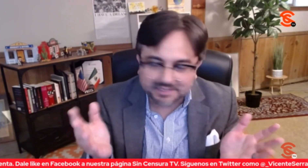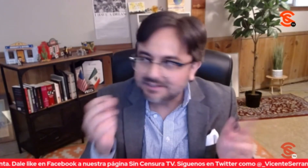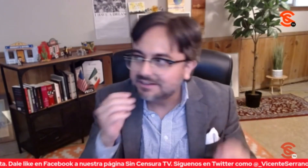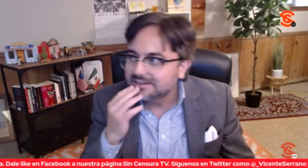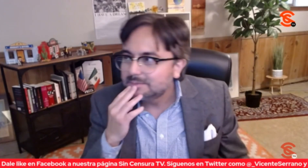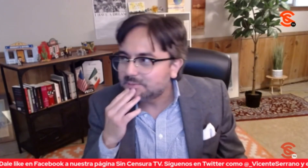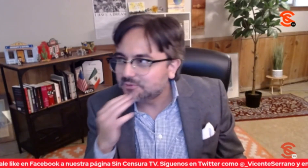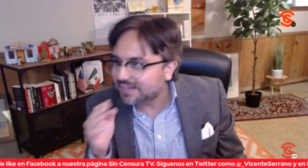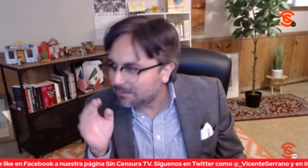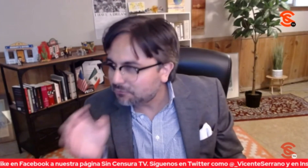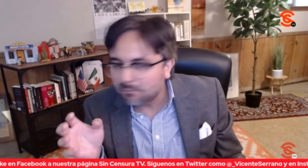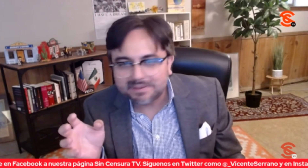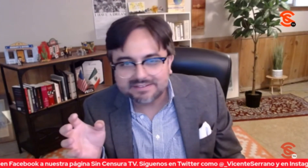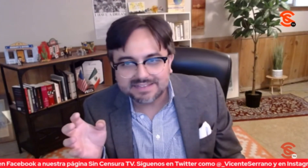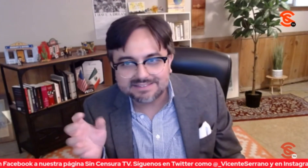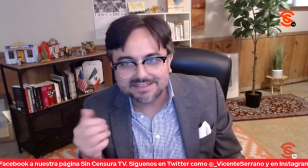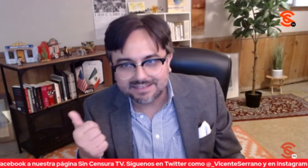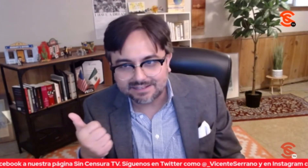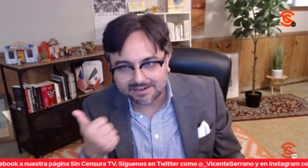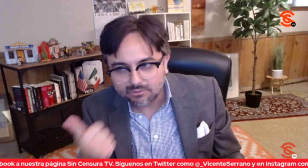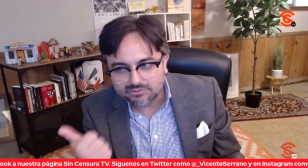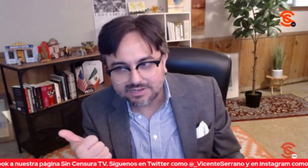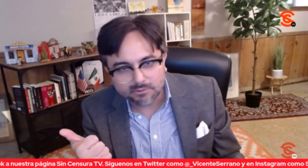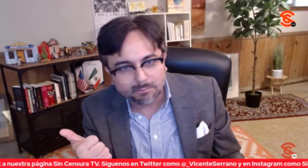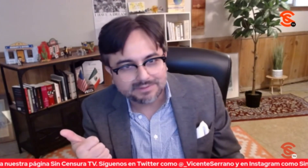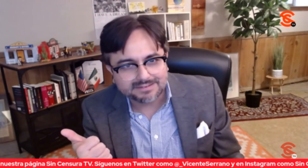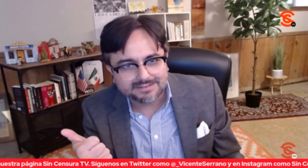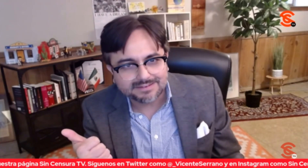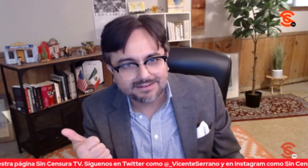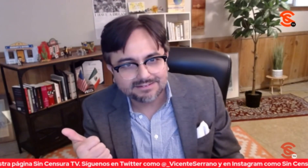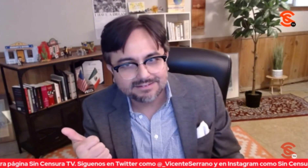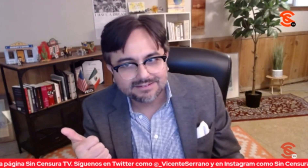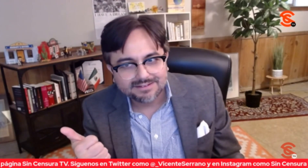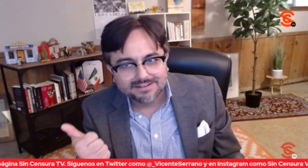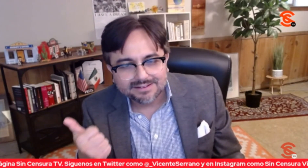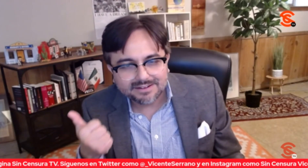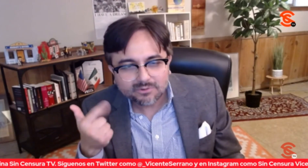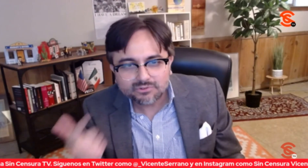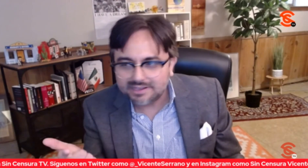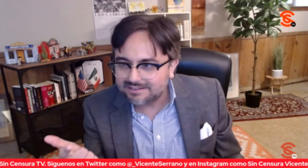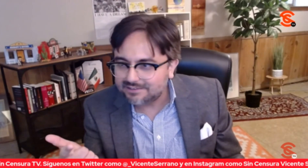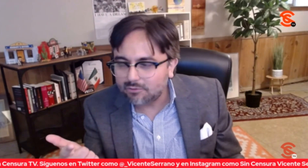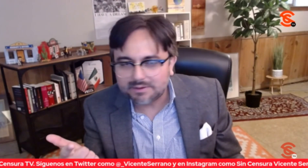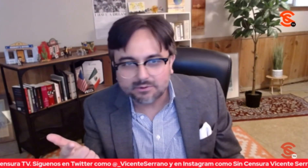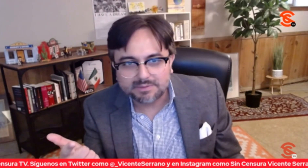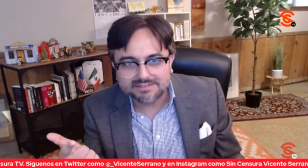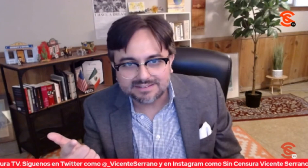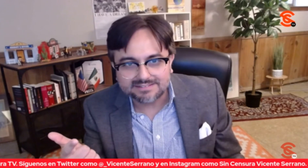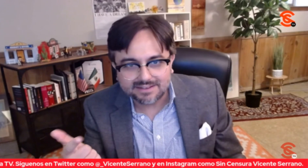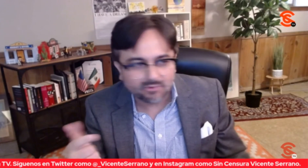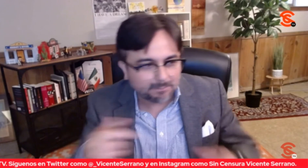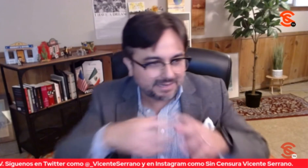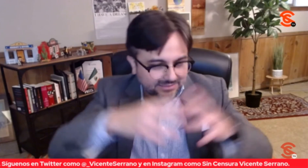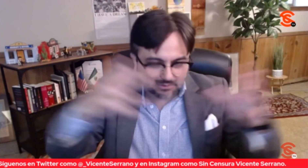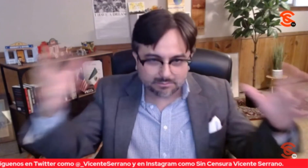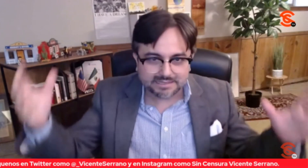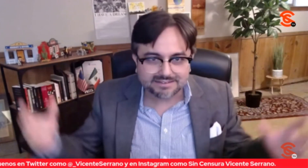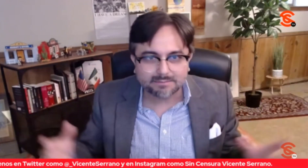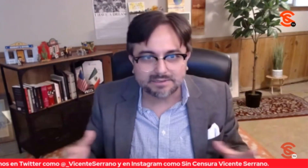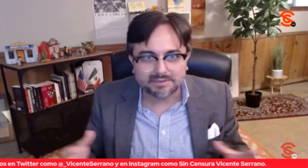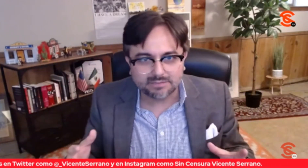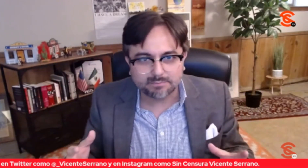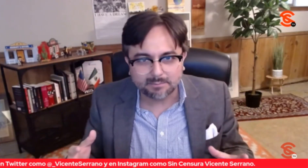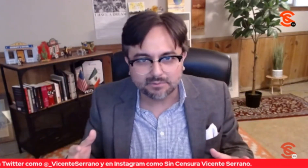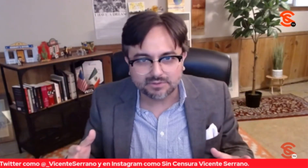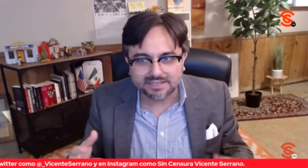defenderlo, pero tengamos un presidente que renuncia al avión presidencial, renuncia al Estado Mayor Presidencial, un aparato de miles